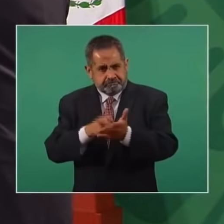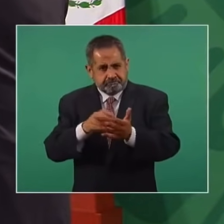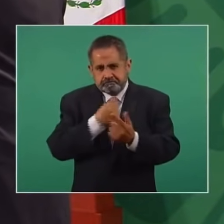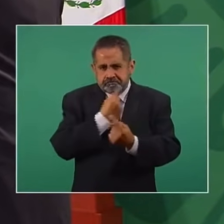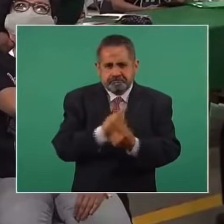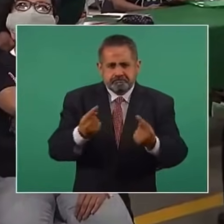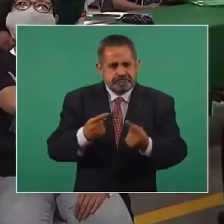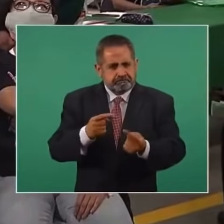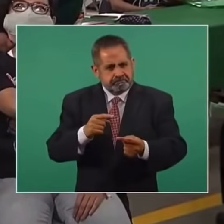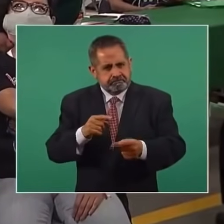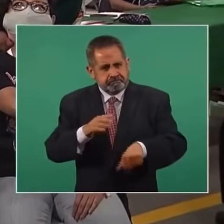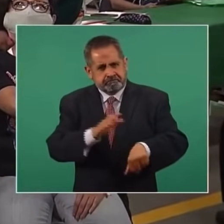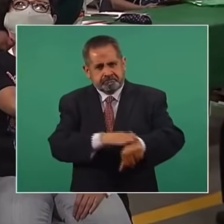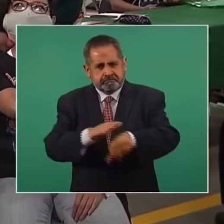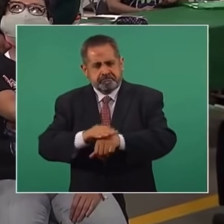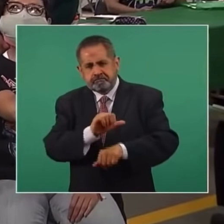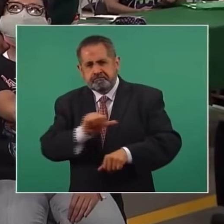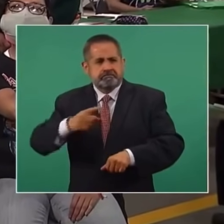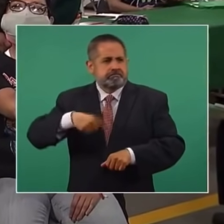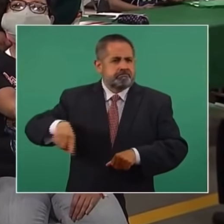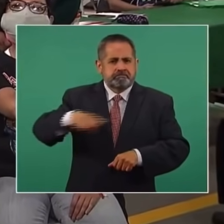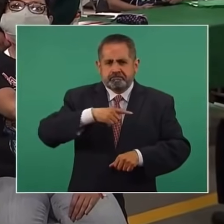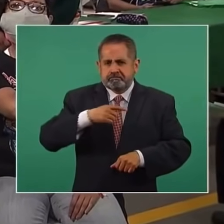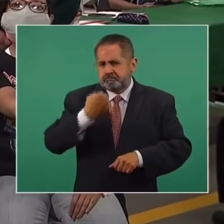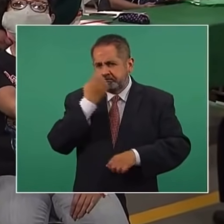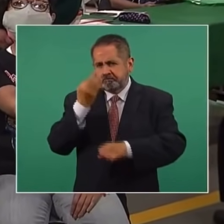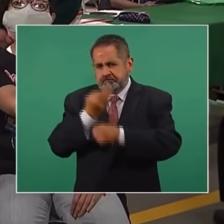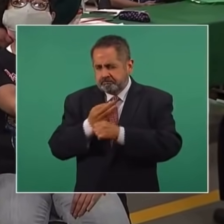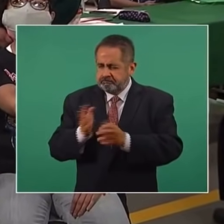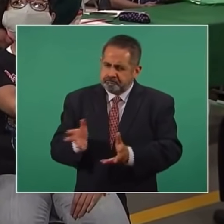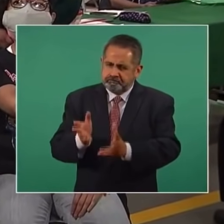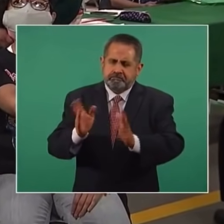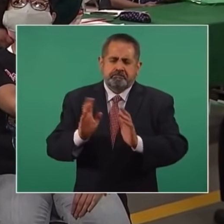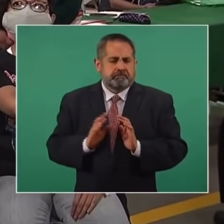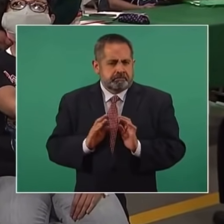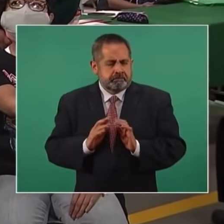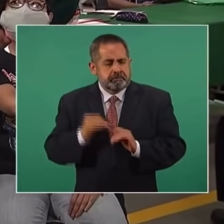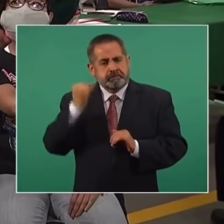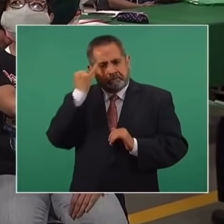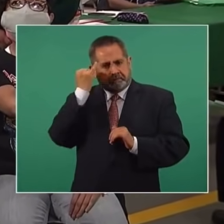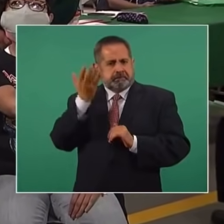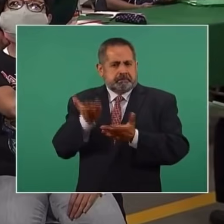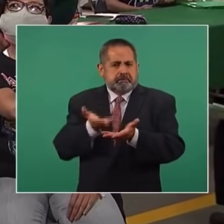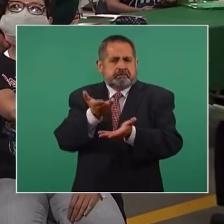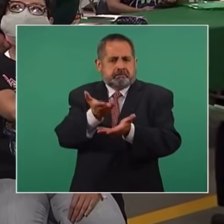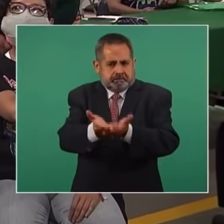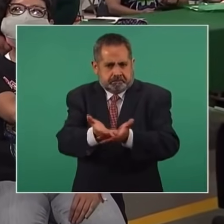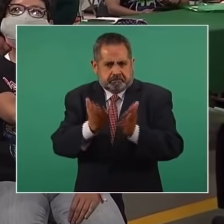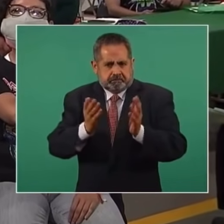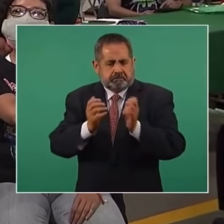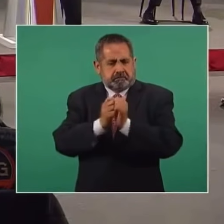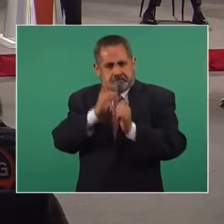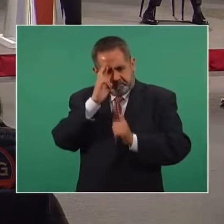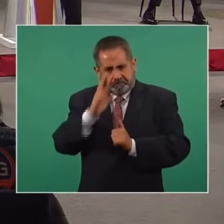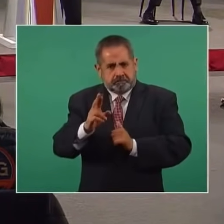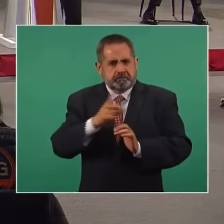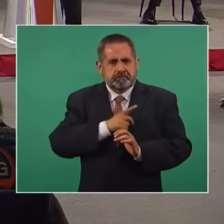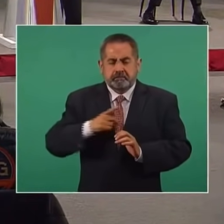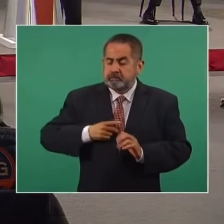a todos los estudiantes. Desde luego, es una propuesta respetuosa, tiene que